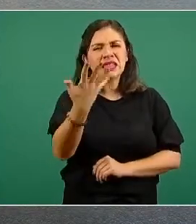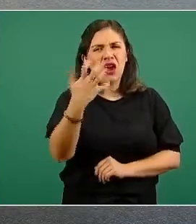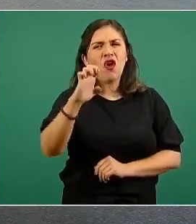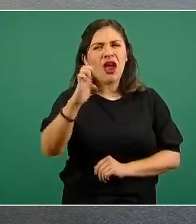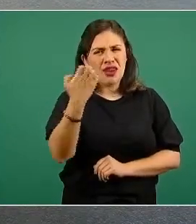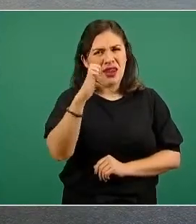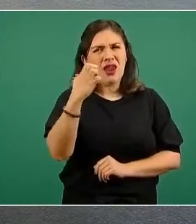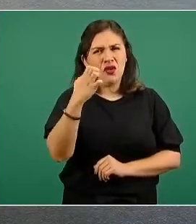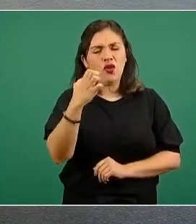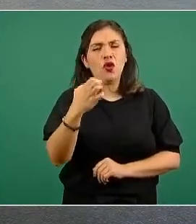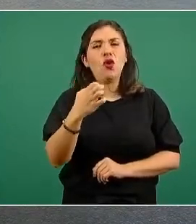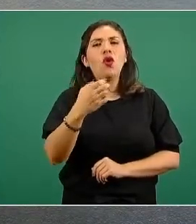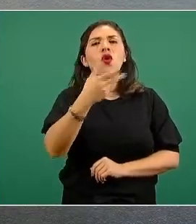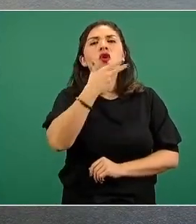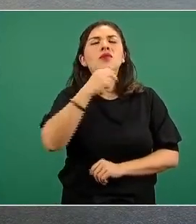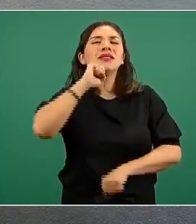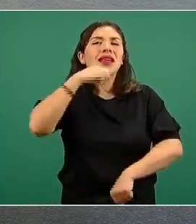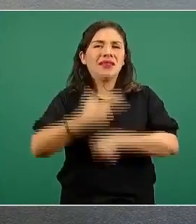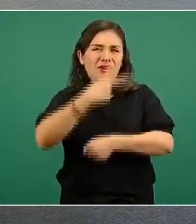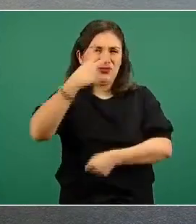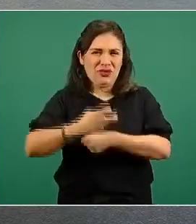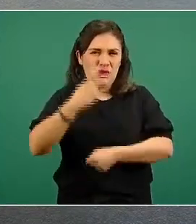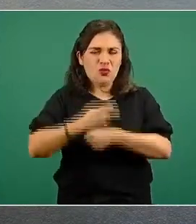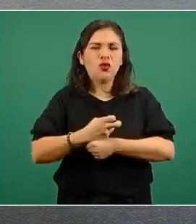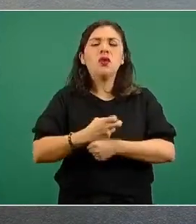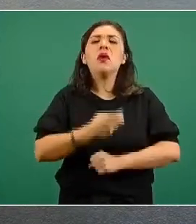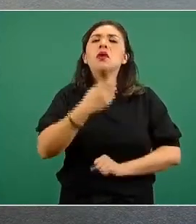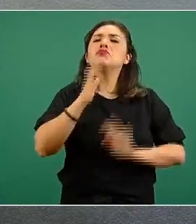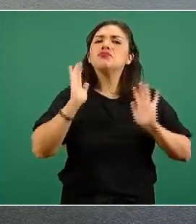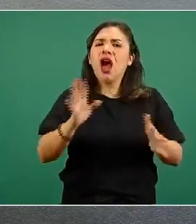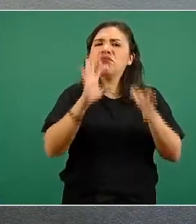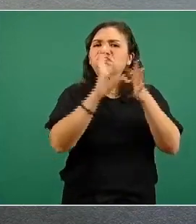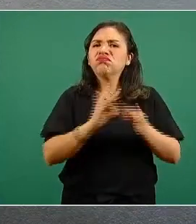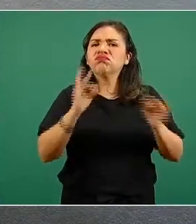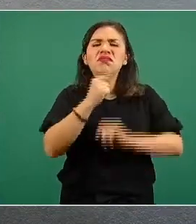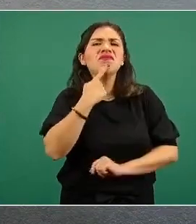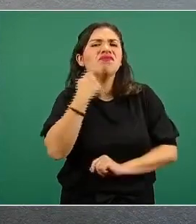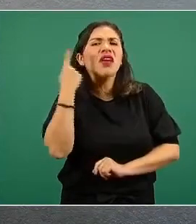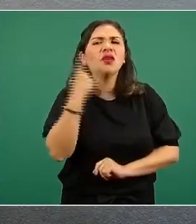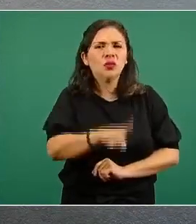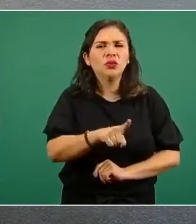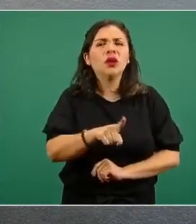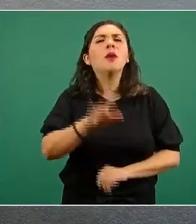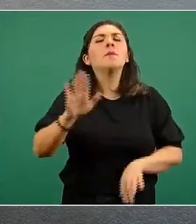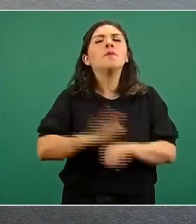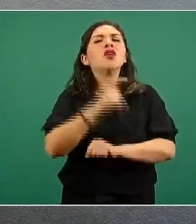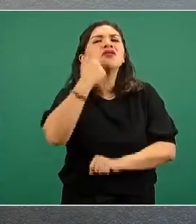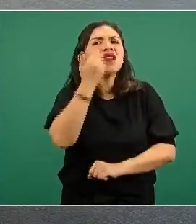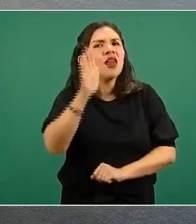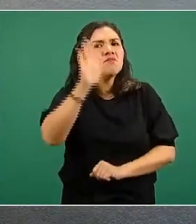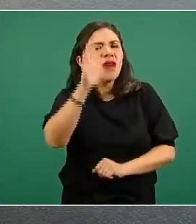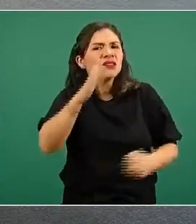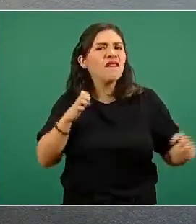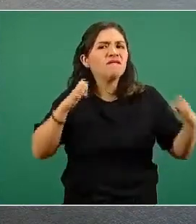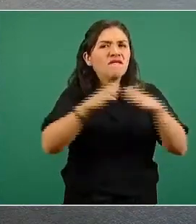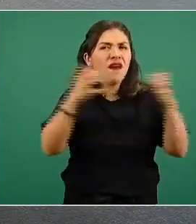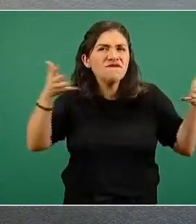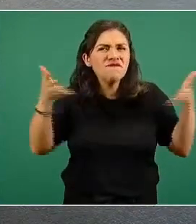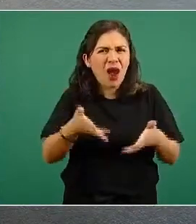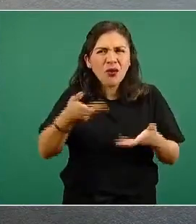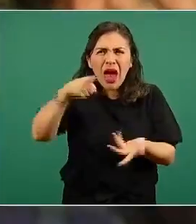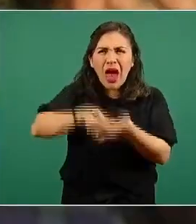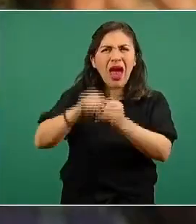enero el subsecretario presentó unas denuncias por este intento de fraude o este sitio